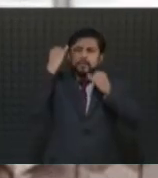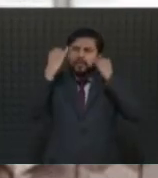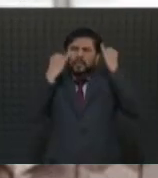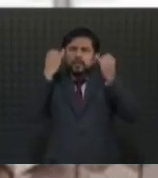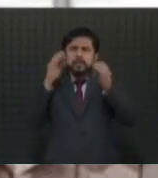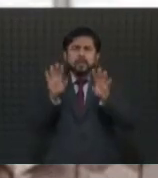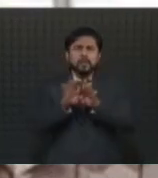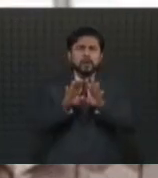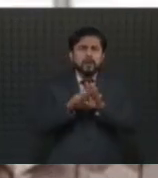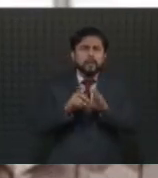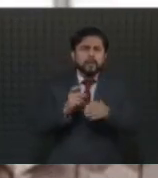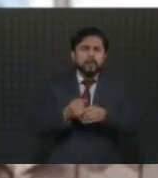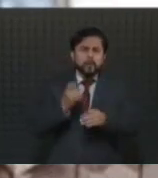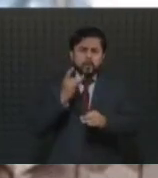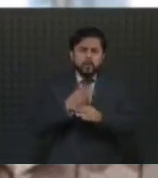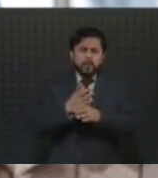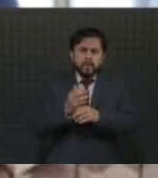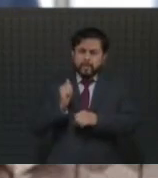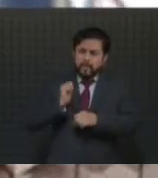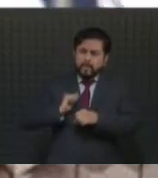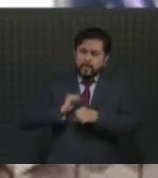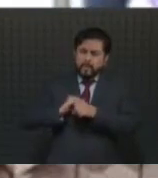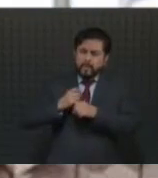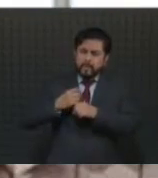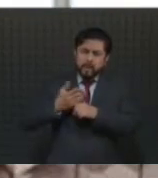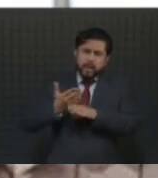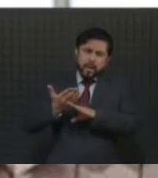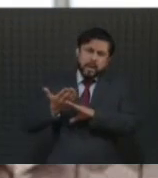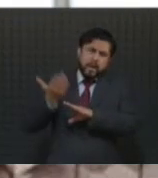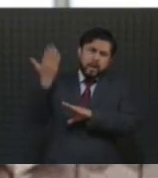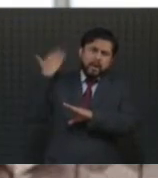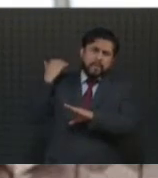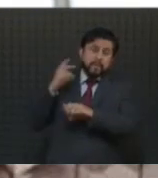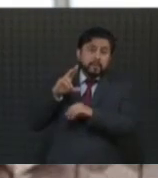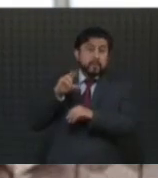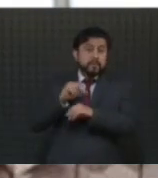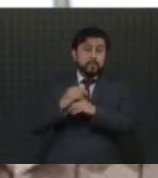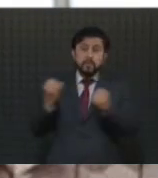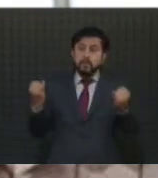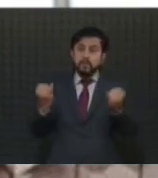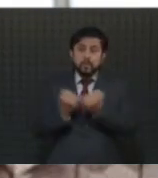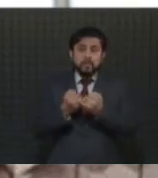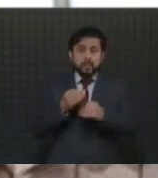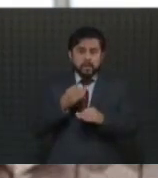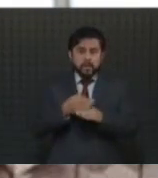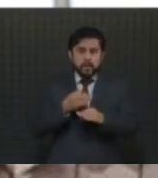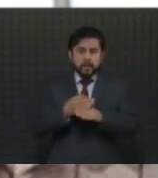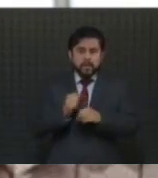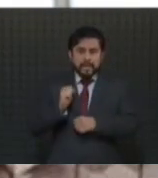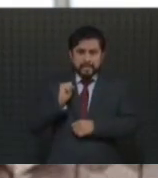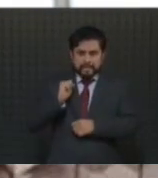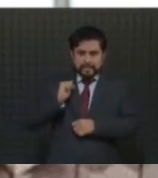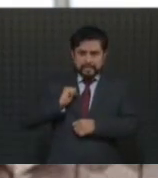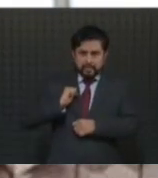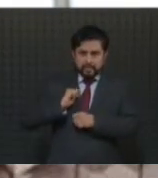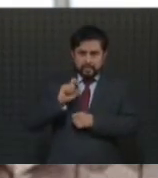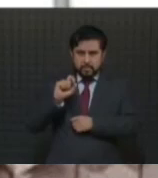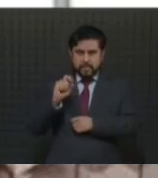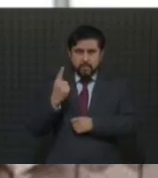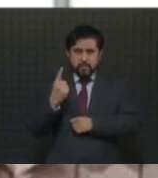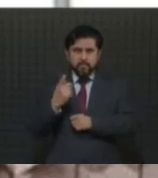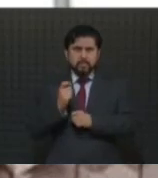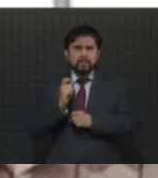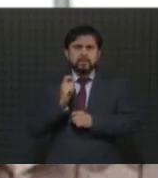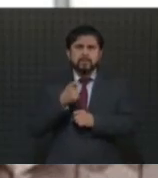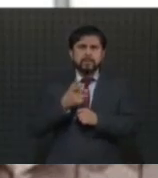no solamente es nuestro pasado, sino en el siglo XXI nuestra supervivencia depende del cuidado